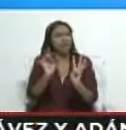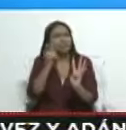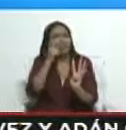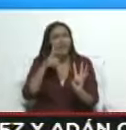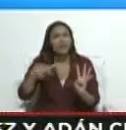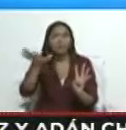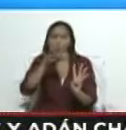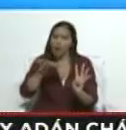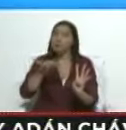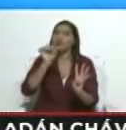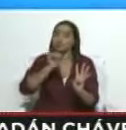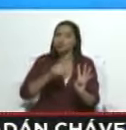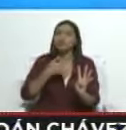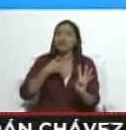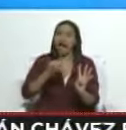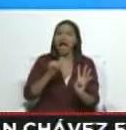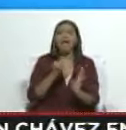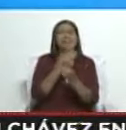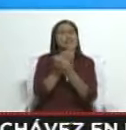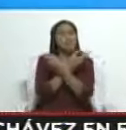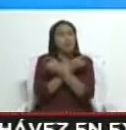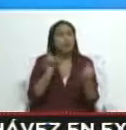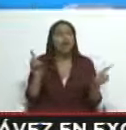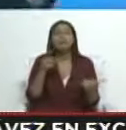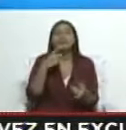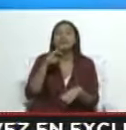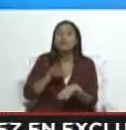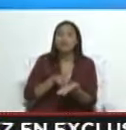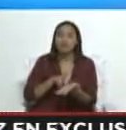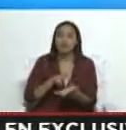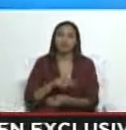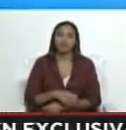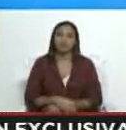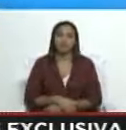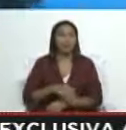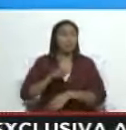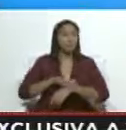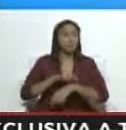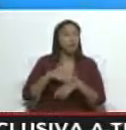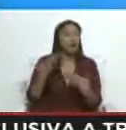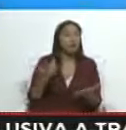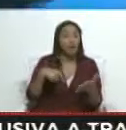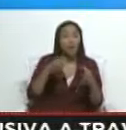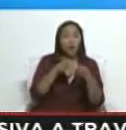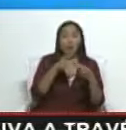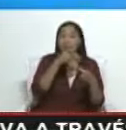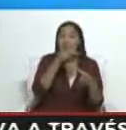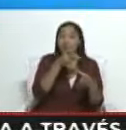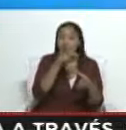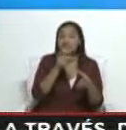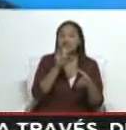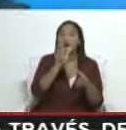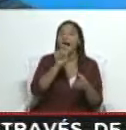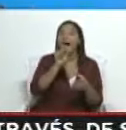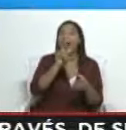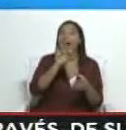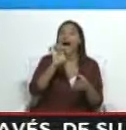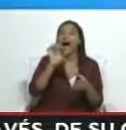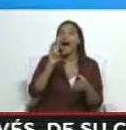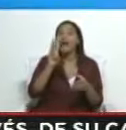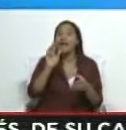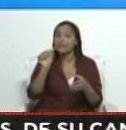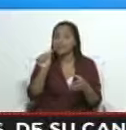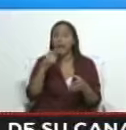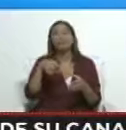haber un espacio para la democracia verdadera. Porque arepa, Voluntad Popular y todos los partidos que se sumen